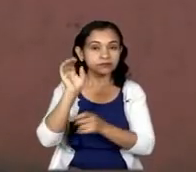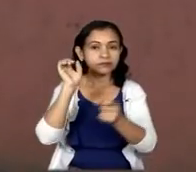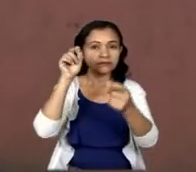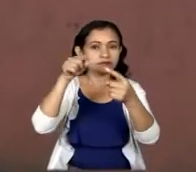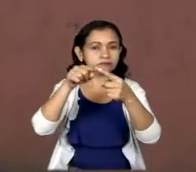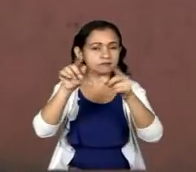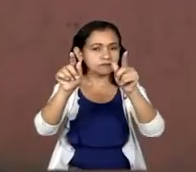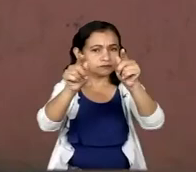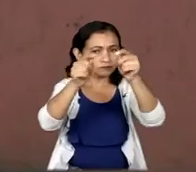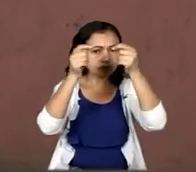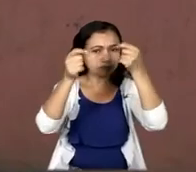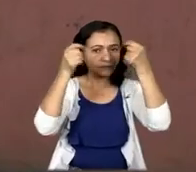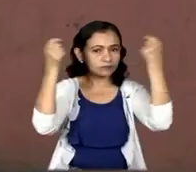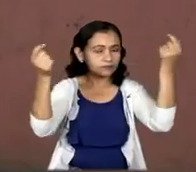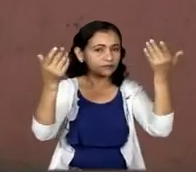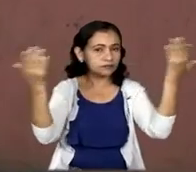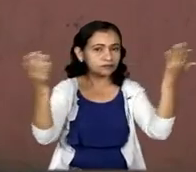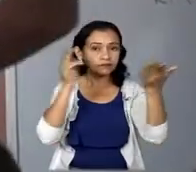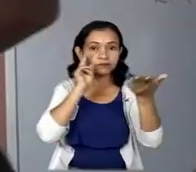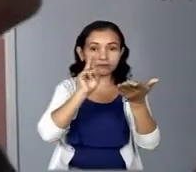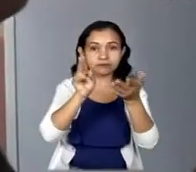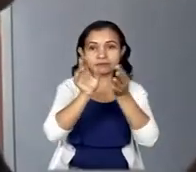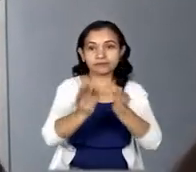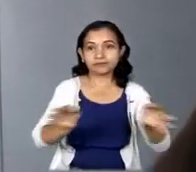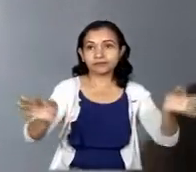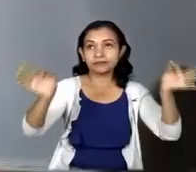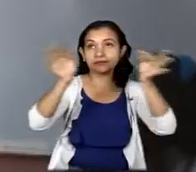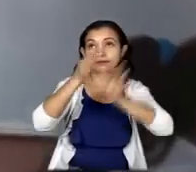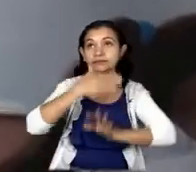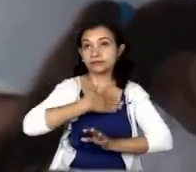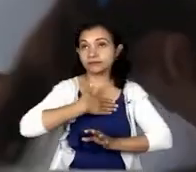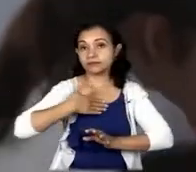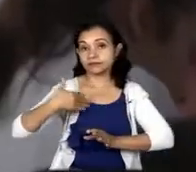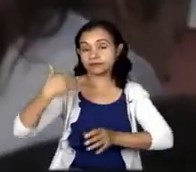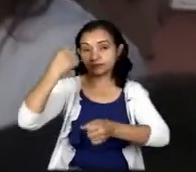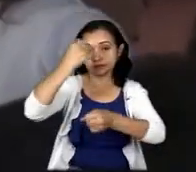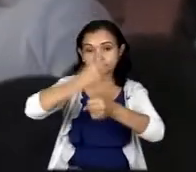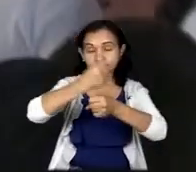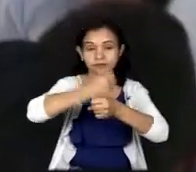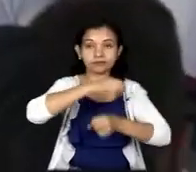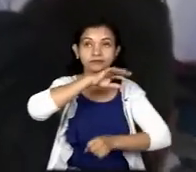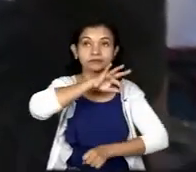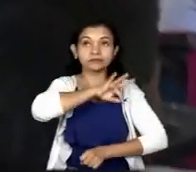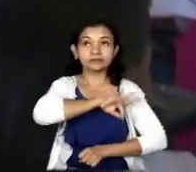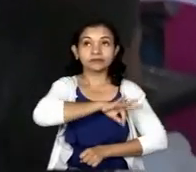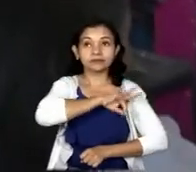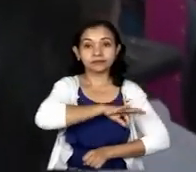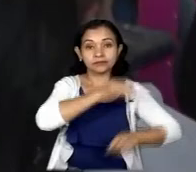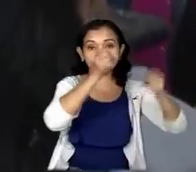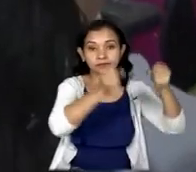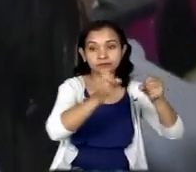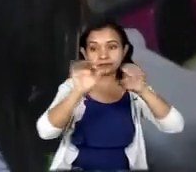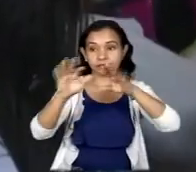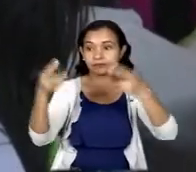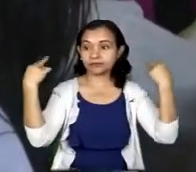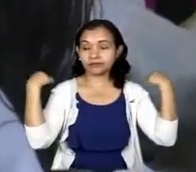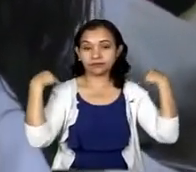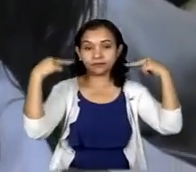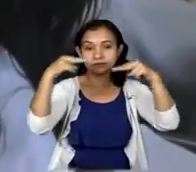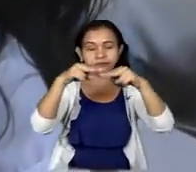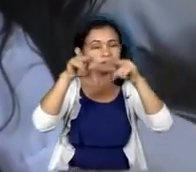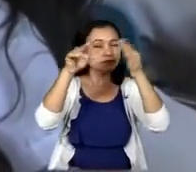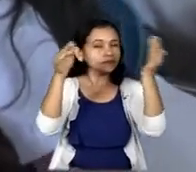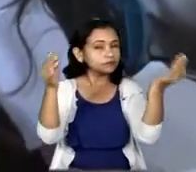de este festejo es visibilizar la importancia de mejorar las condiciones laborales y salariales de las y los educadores de todo el